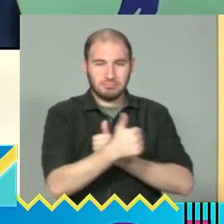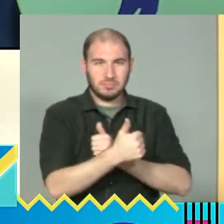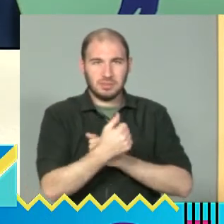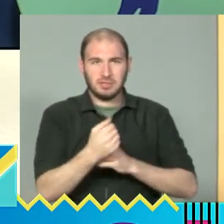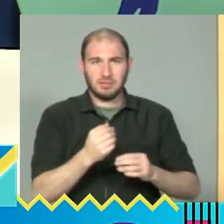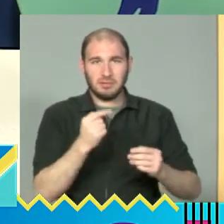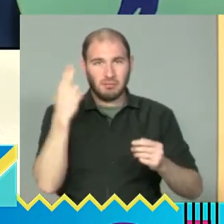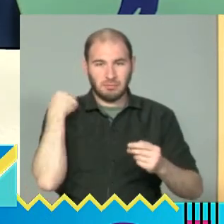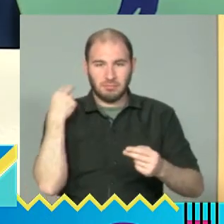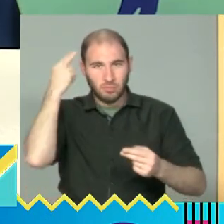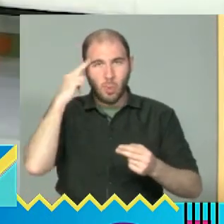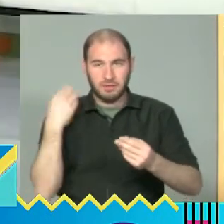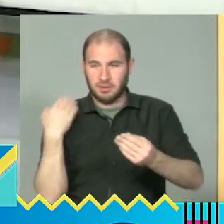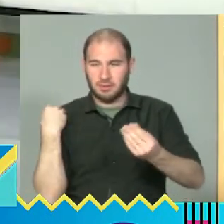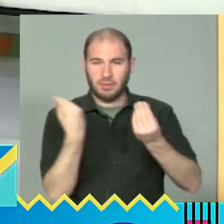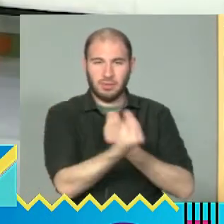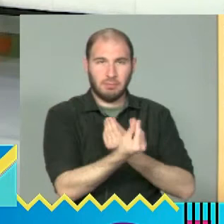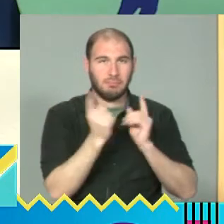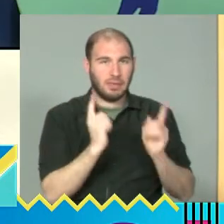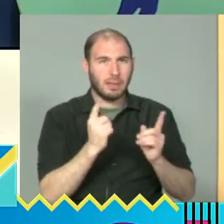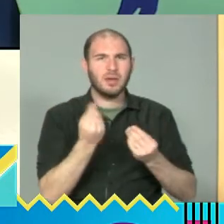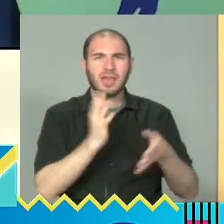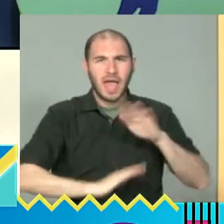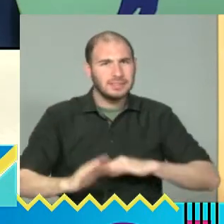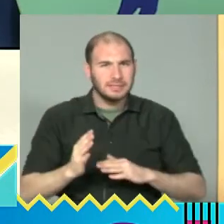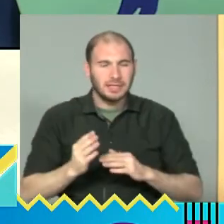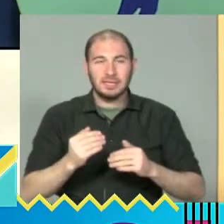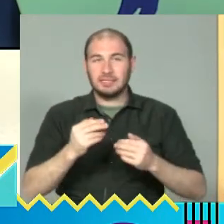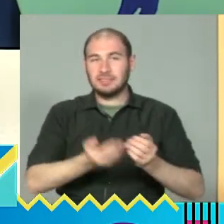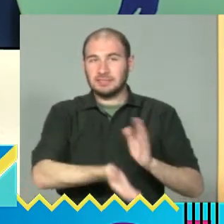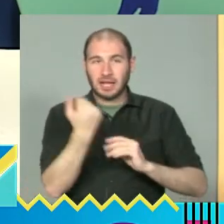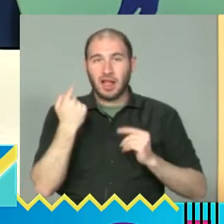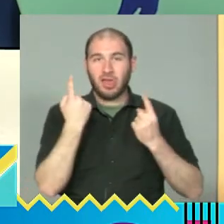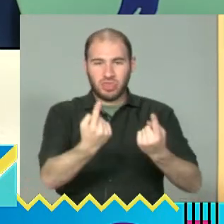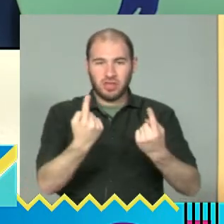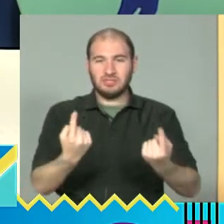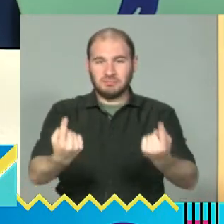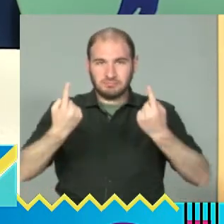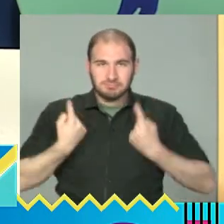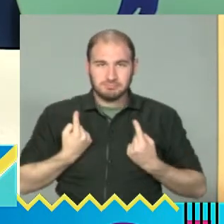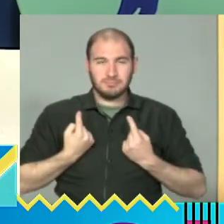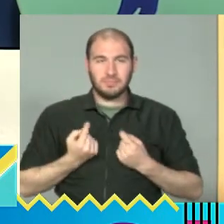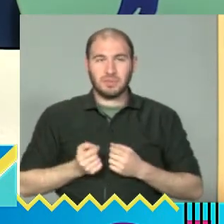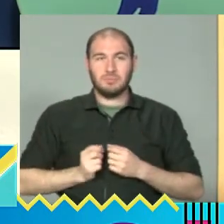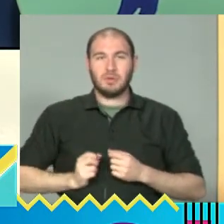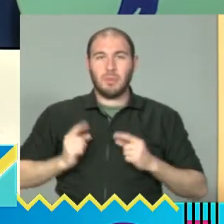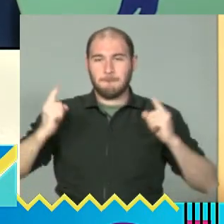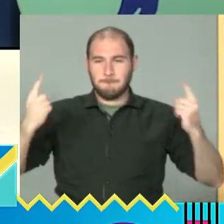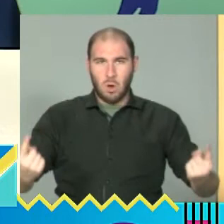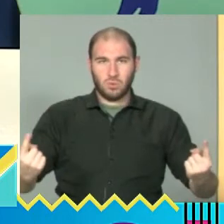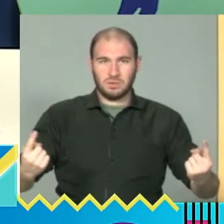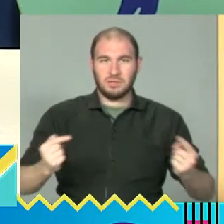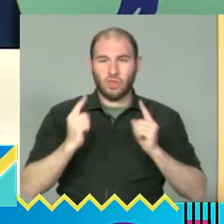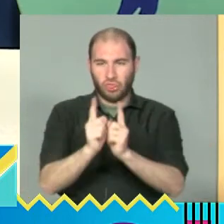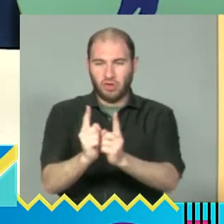es sacar al 9 y poner otro 9. Y lo que tiene que hacer es sacar a 2 marcadores centrales y poner marcadores de punta. Tiene que